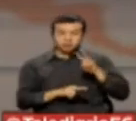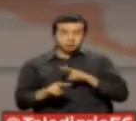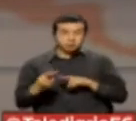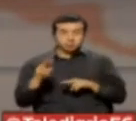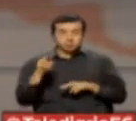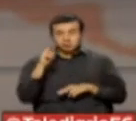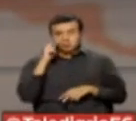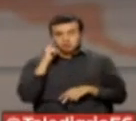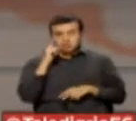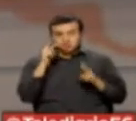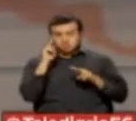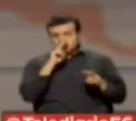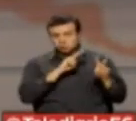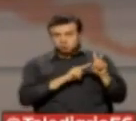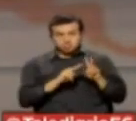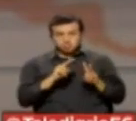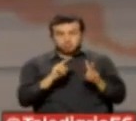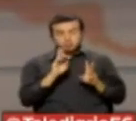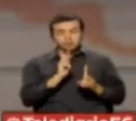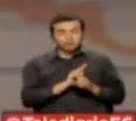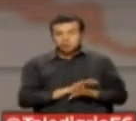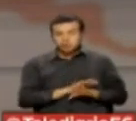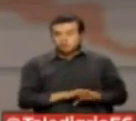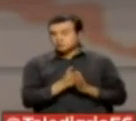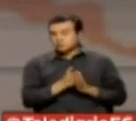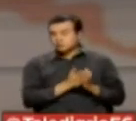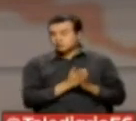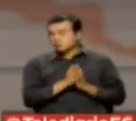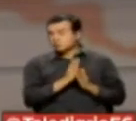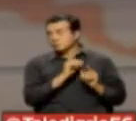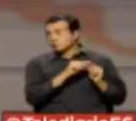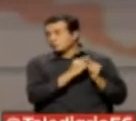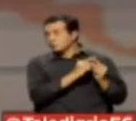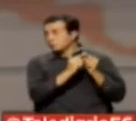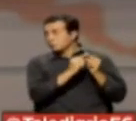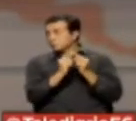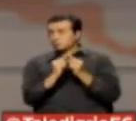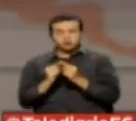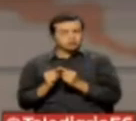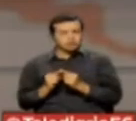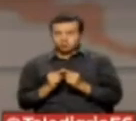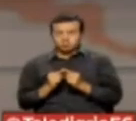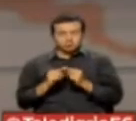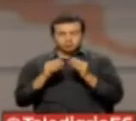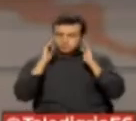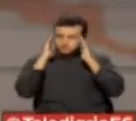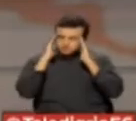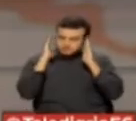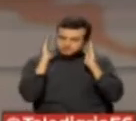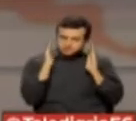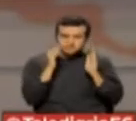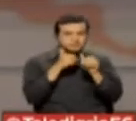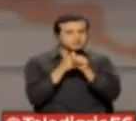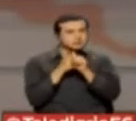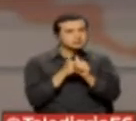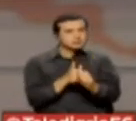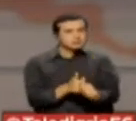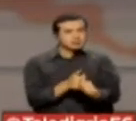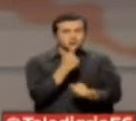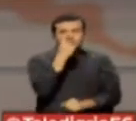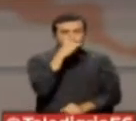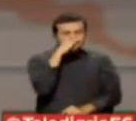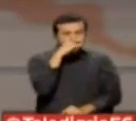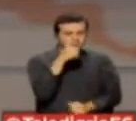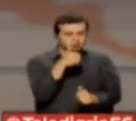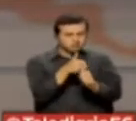y evaluación solamente de servicios por sectores se concentre en hacer el seguimiento a un